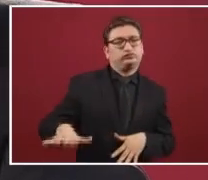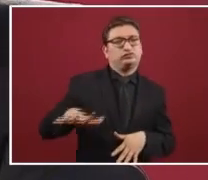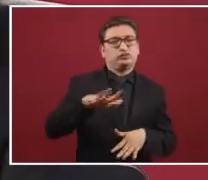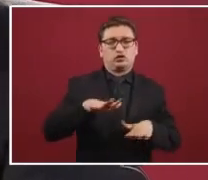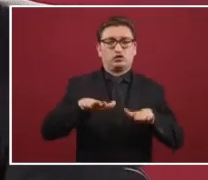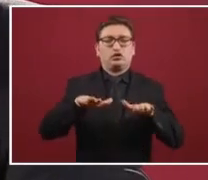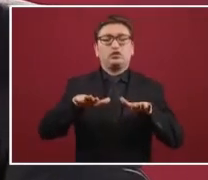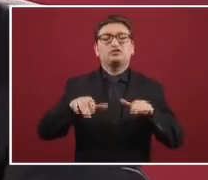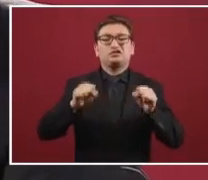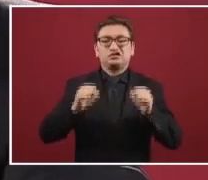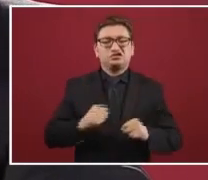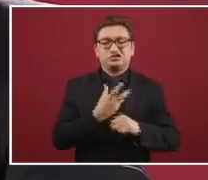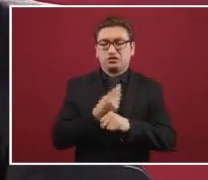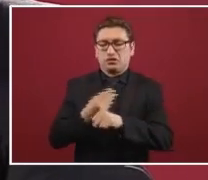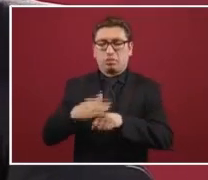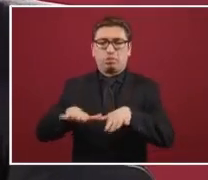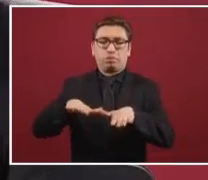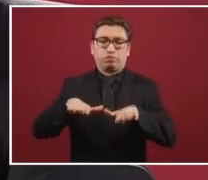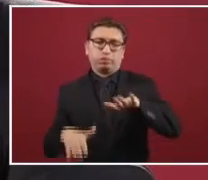el aeropuerto,